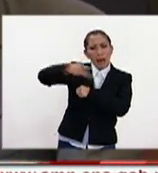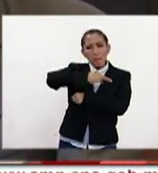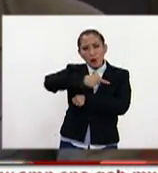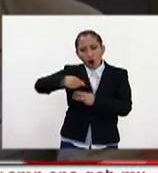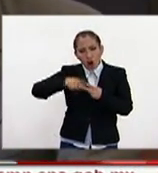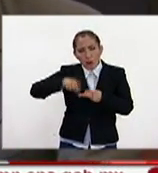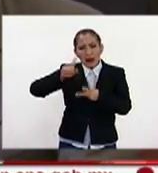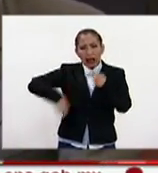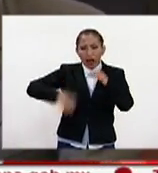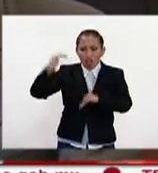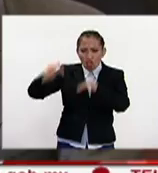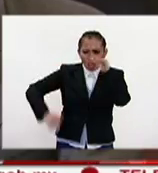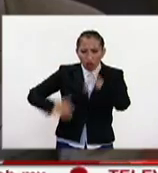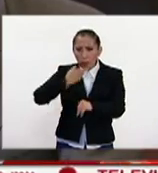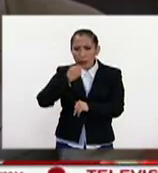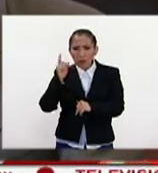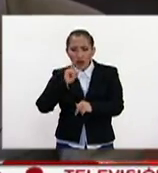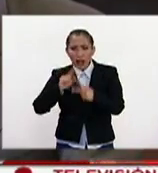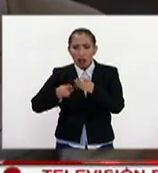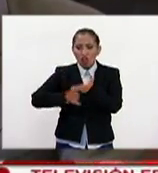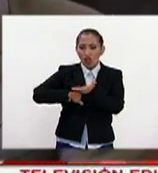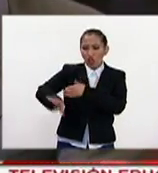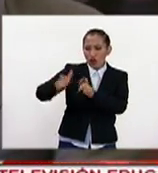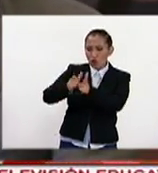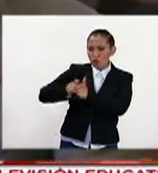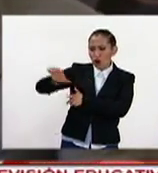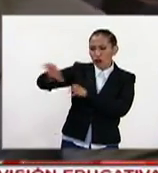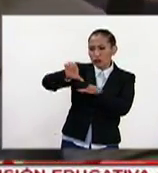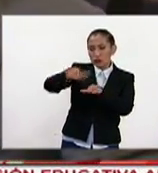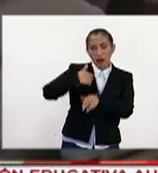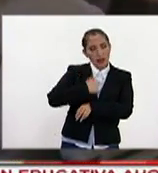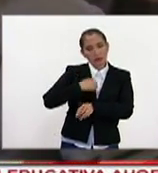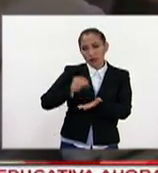pobreza, inequidad y exclusión social que